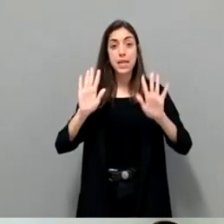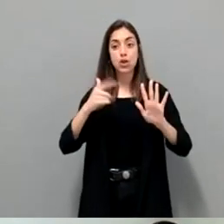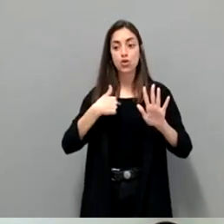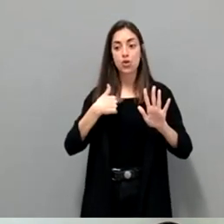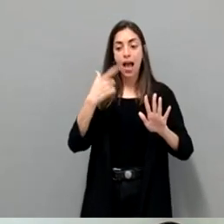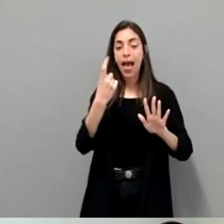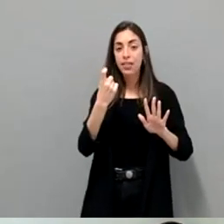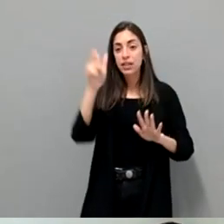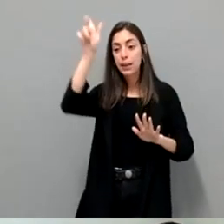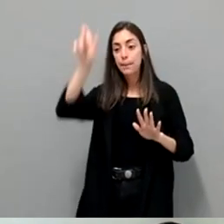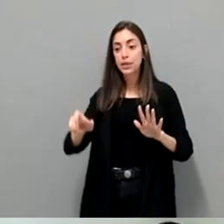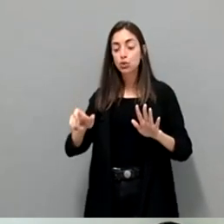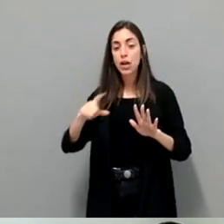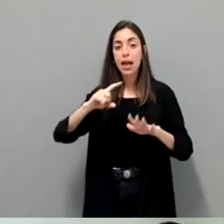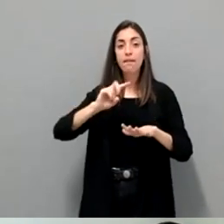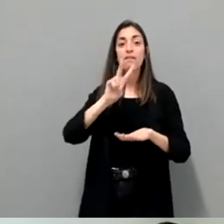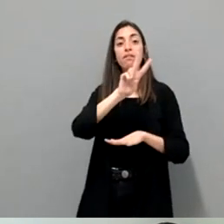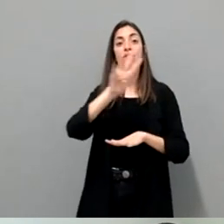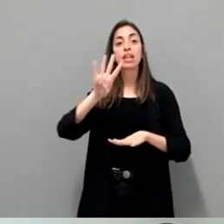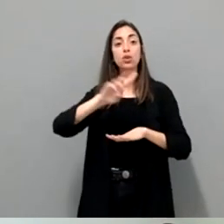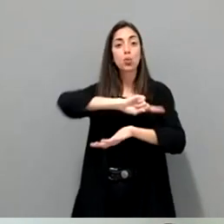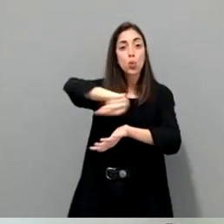persona las 24 horas del día.